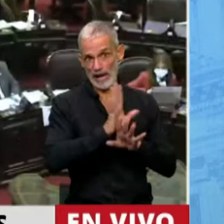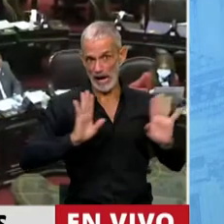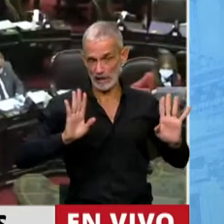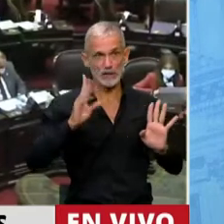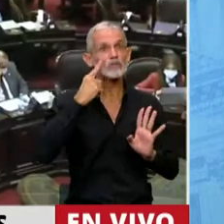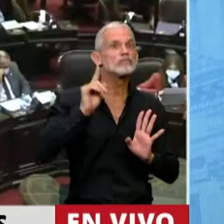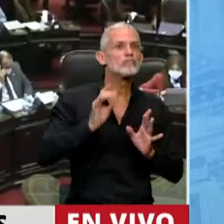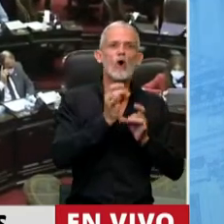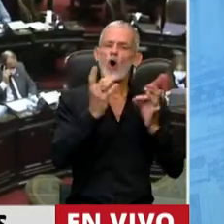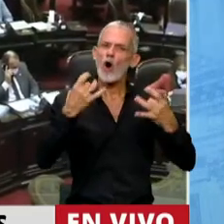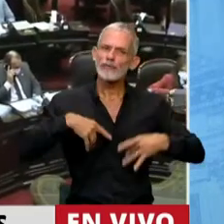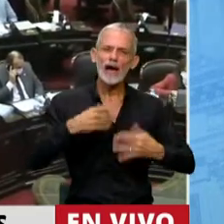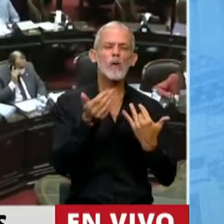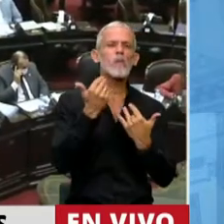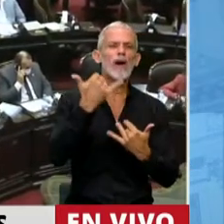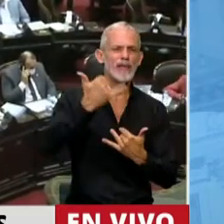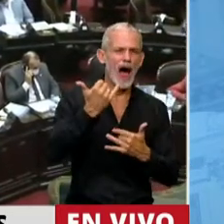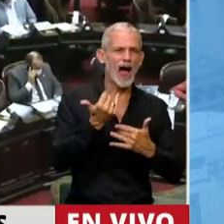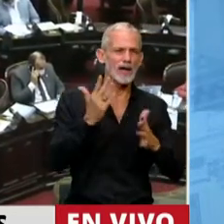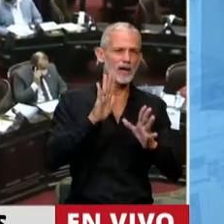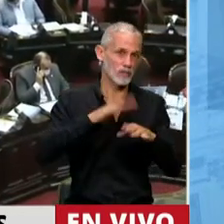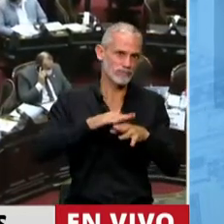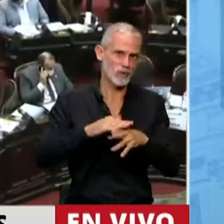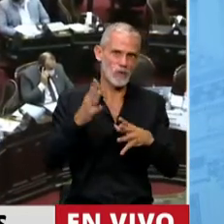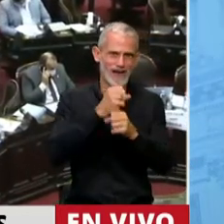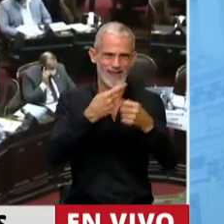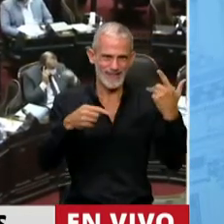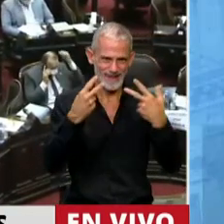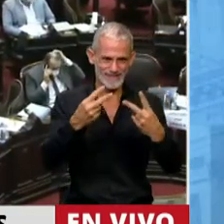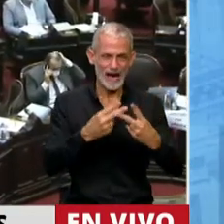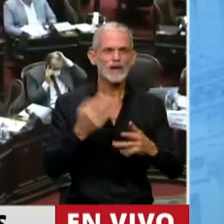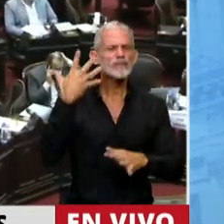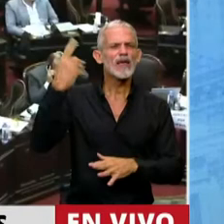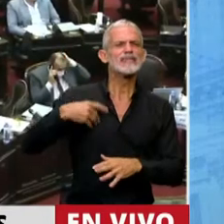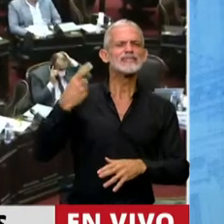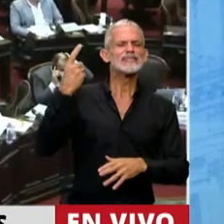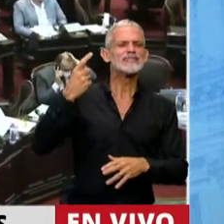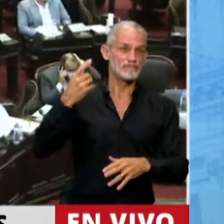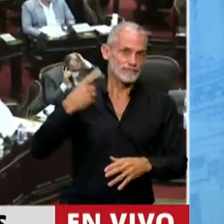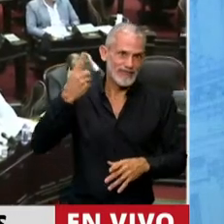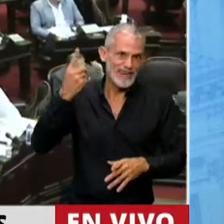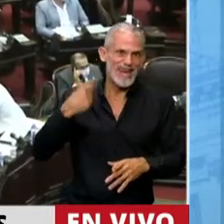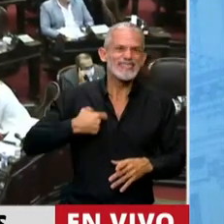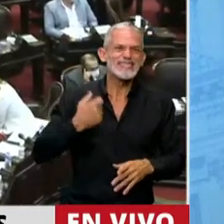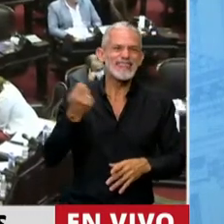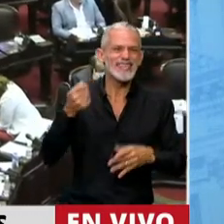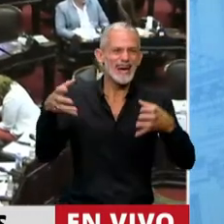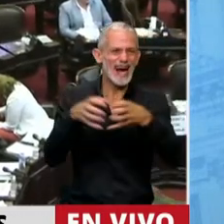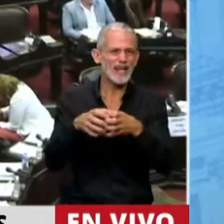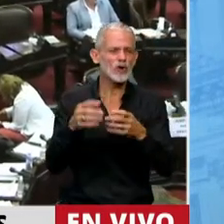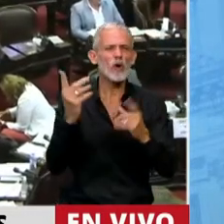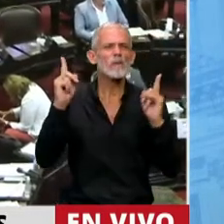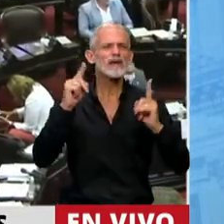denuncia los contagios que puede haber. Entonces le leo lo que dicen los dirigentes sindicales combativos,